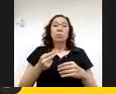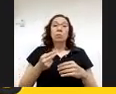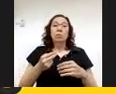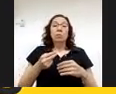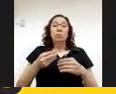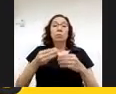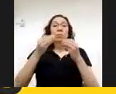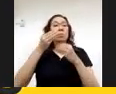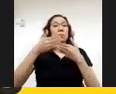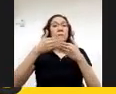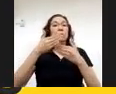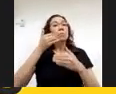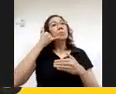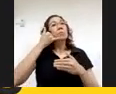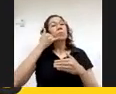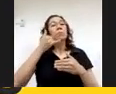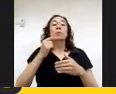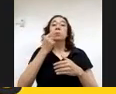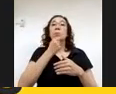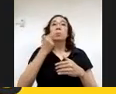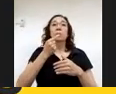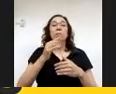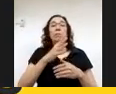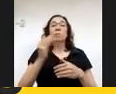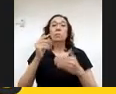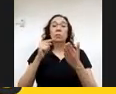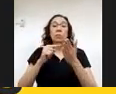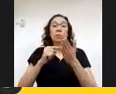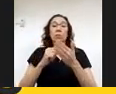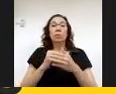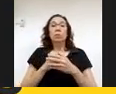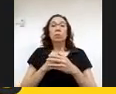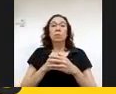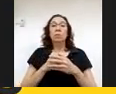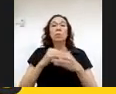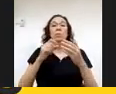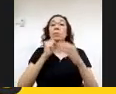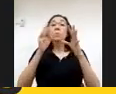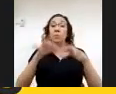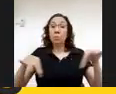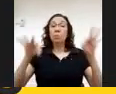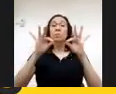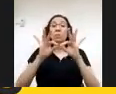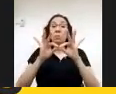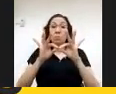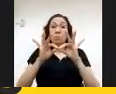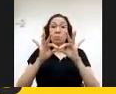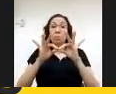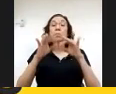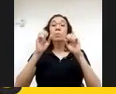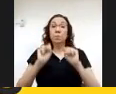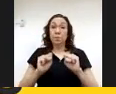cerca de la cara y a la boca, y es importante